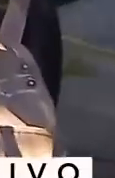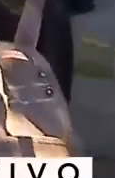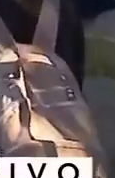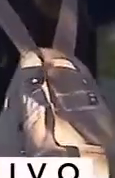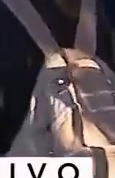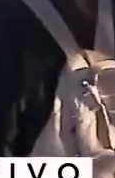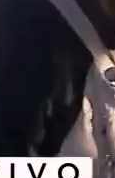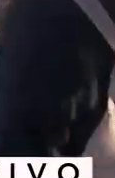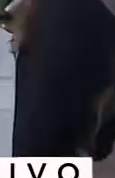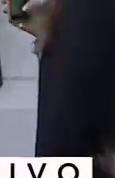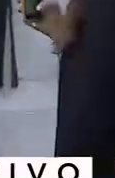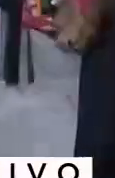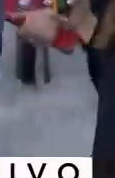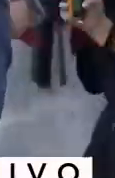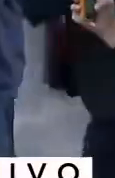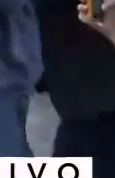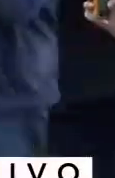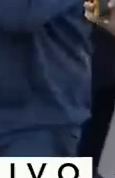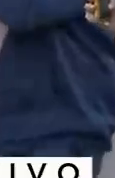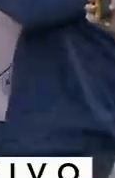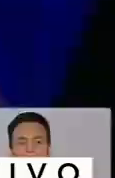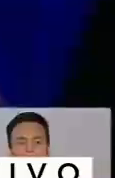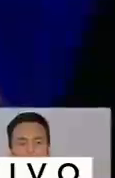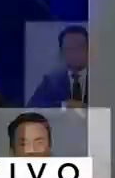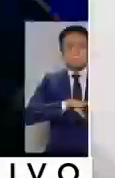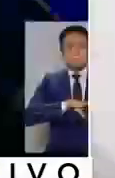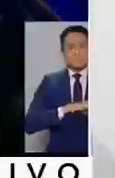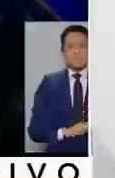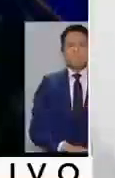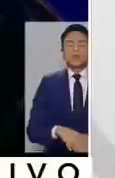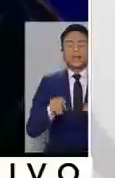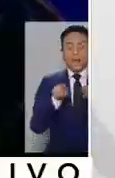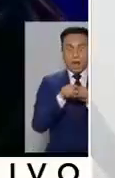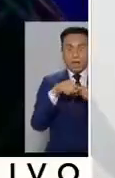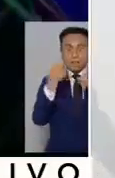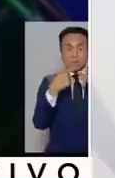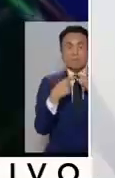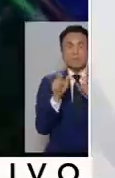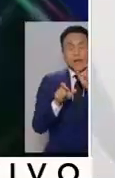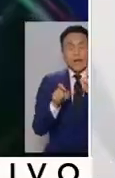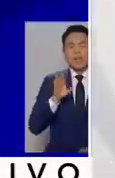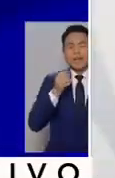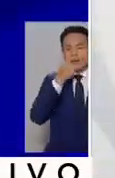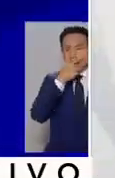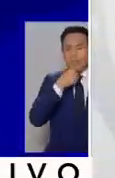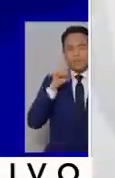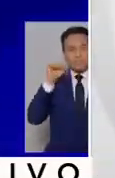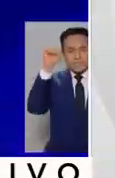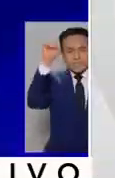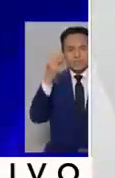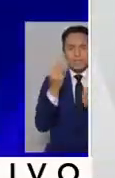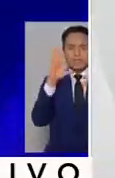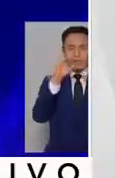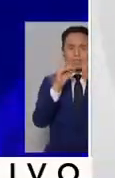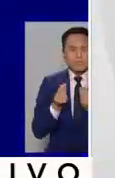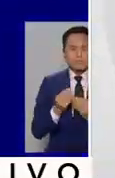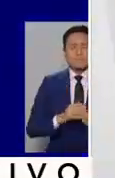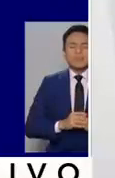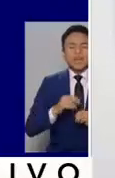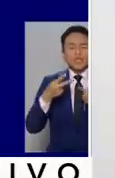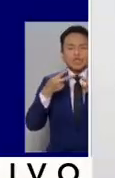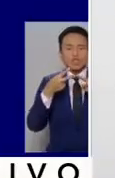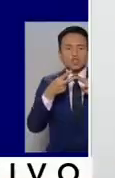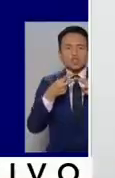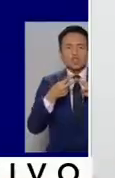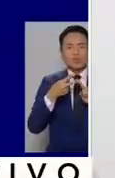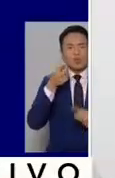ayer, este último debate televisado donde para varios expertos el candidato José Antonio Kast fue el que perdió de